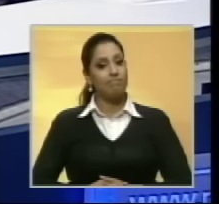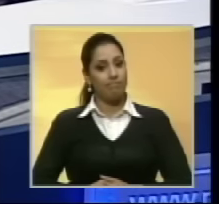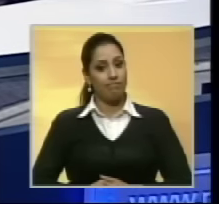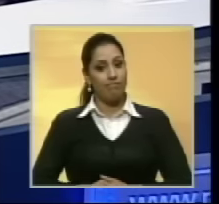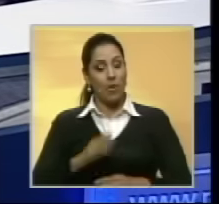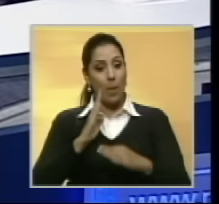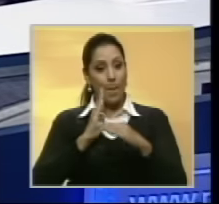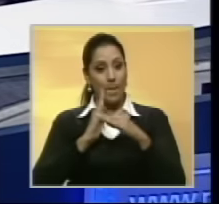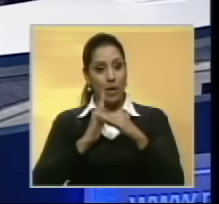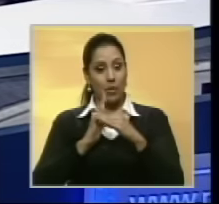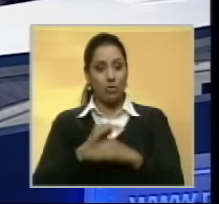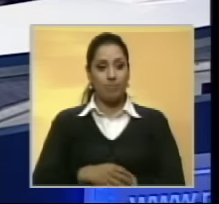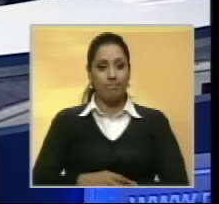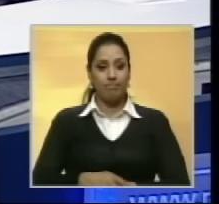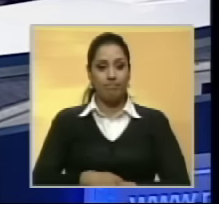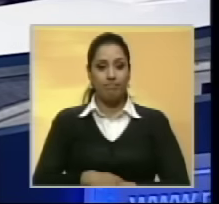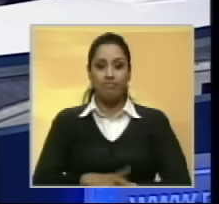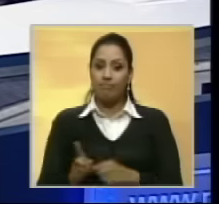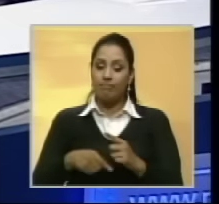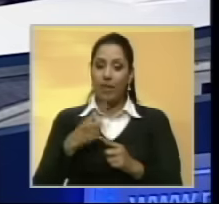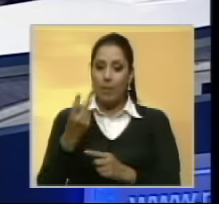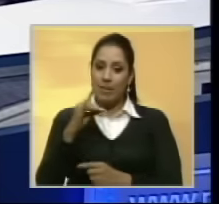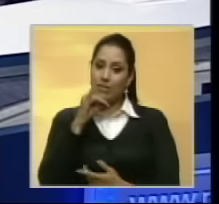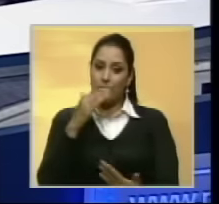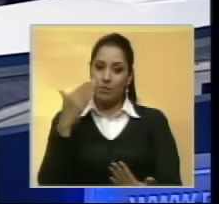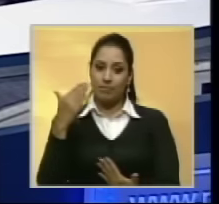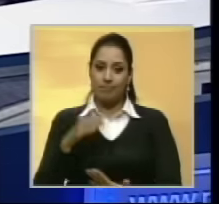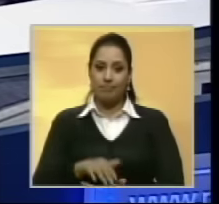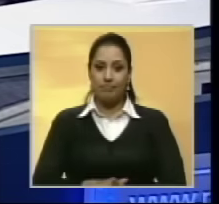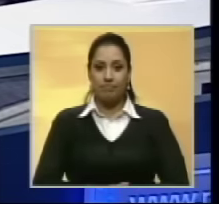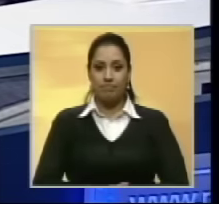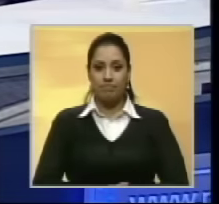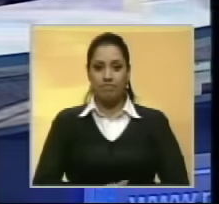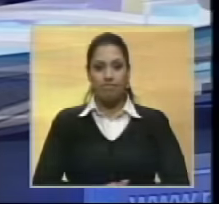Bien, es momento de hacer una breve pausa. Recuerden, venimos con más información.